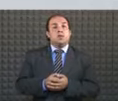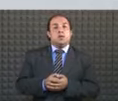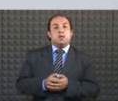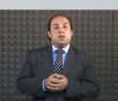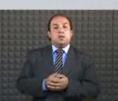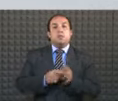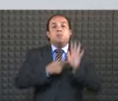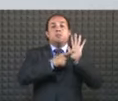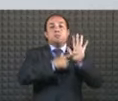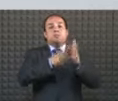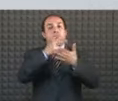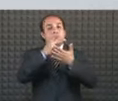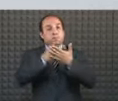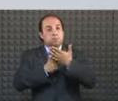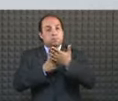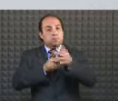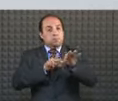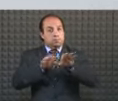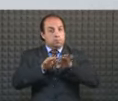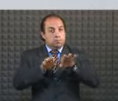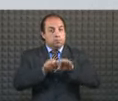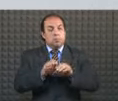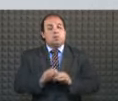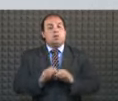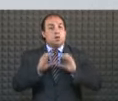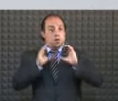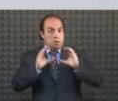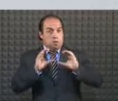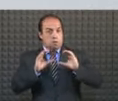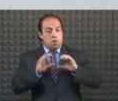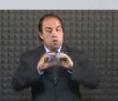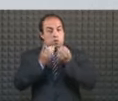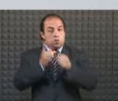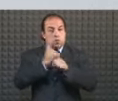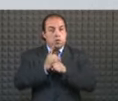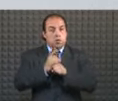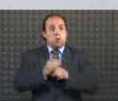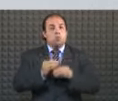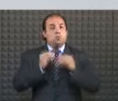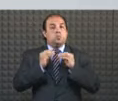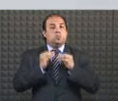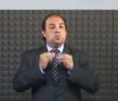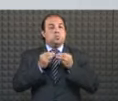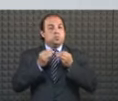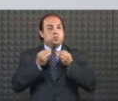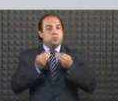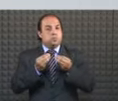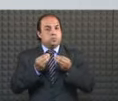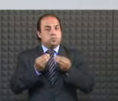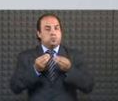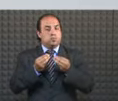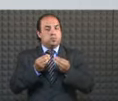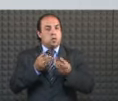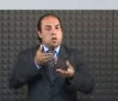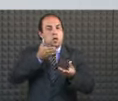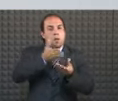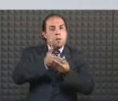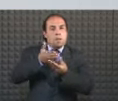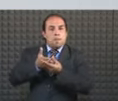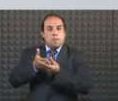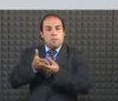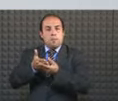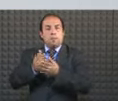este trabajo preventivo, comunitario, con mucho arraigo en las comunidades, en las